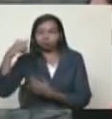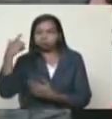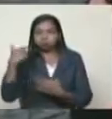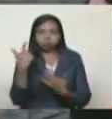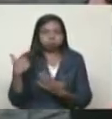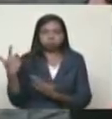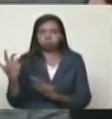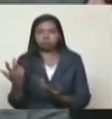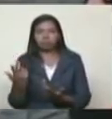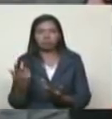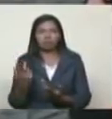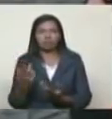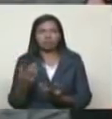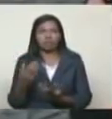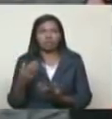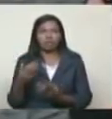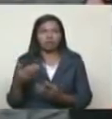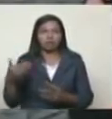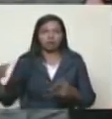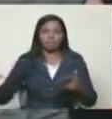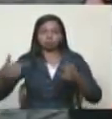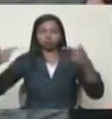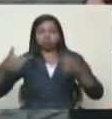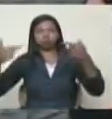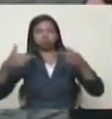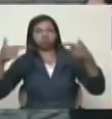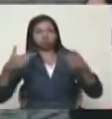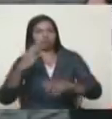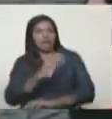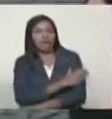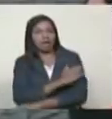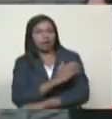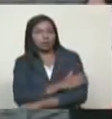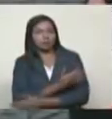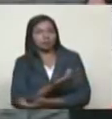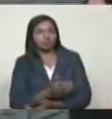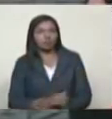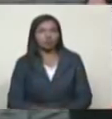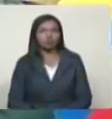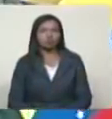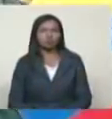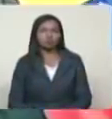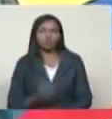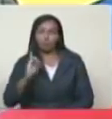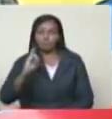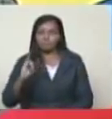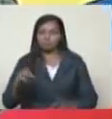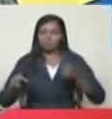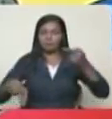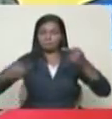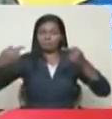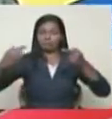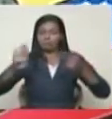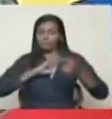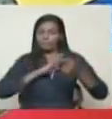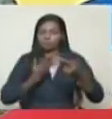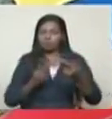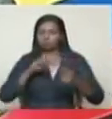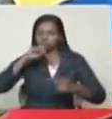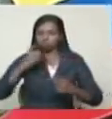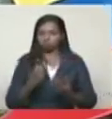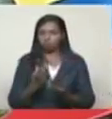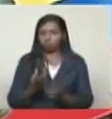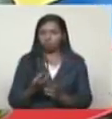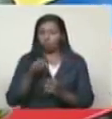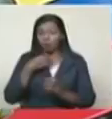de insultos entre ellos, de odios intestinos.